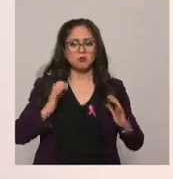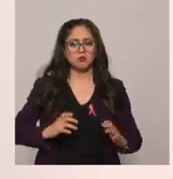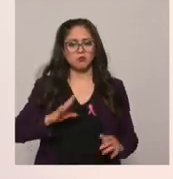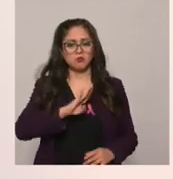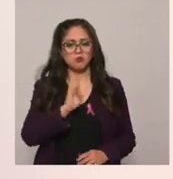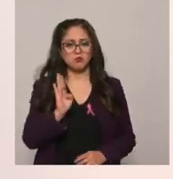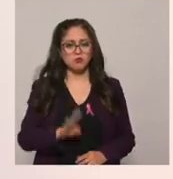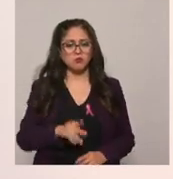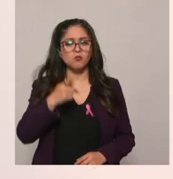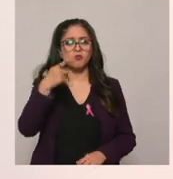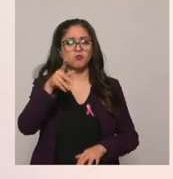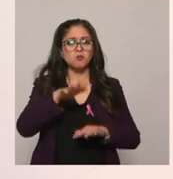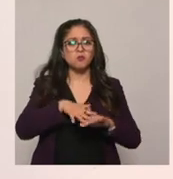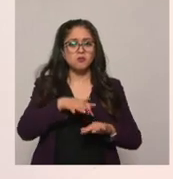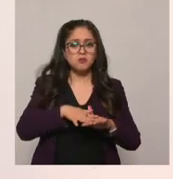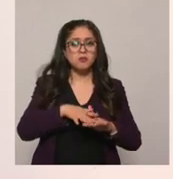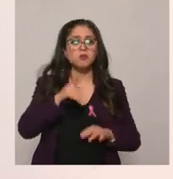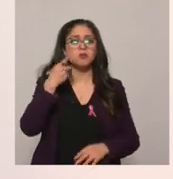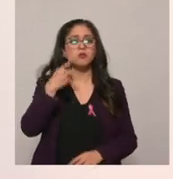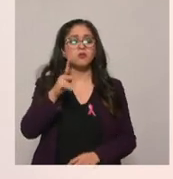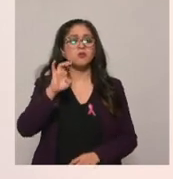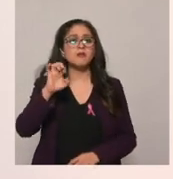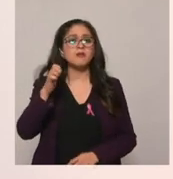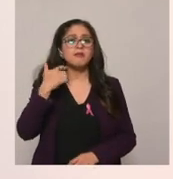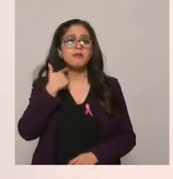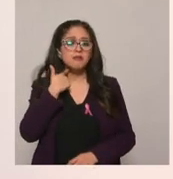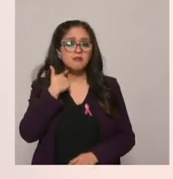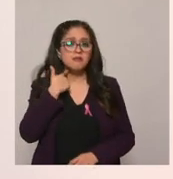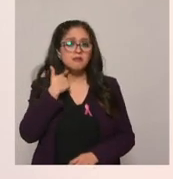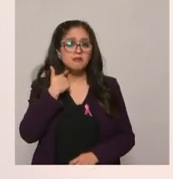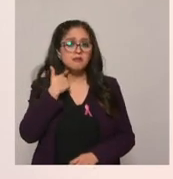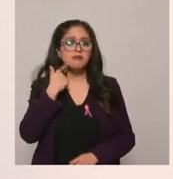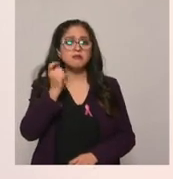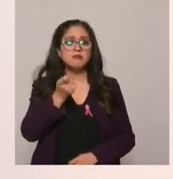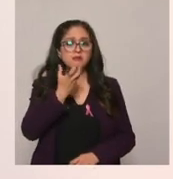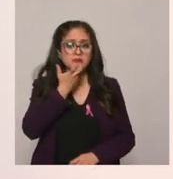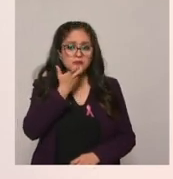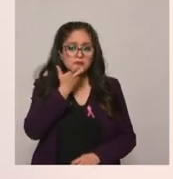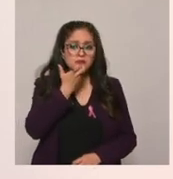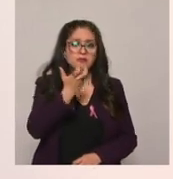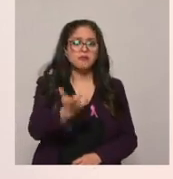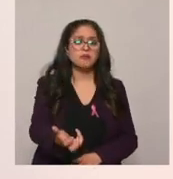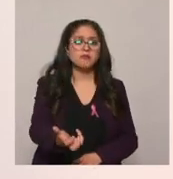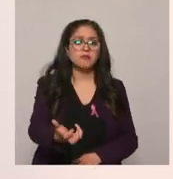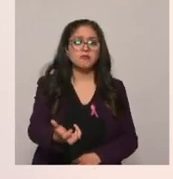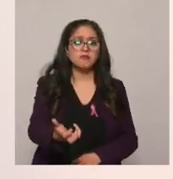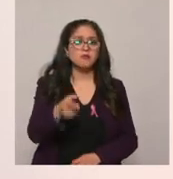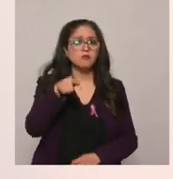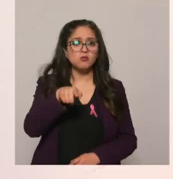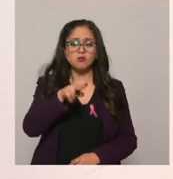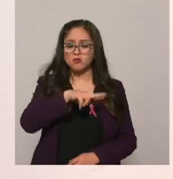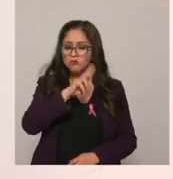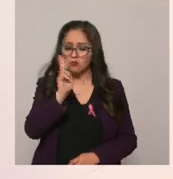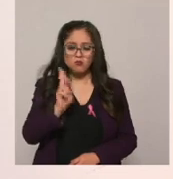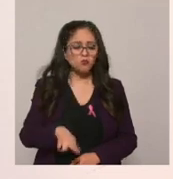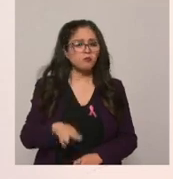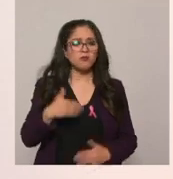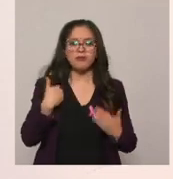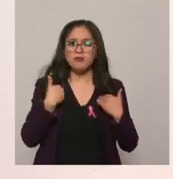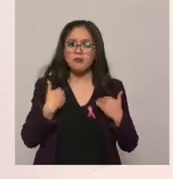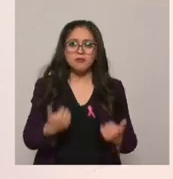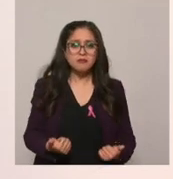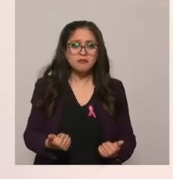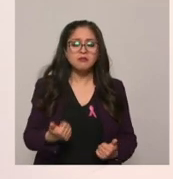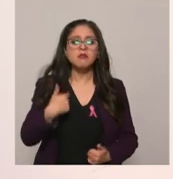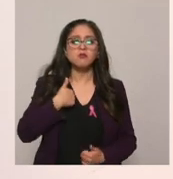sus pies estaba su expareja sentimental y a gritos le decía: nunca entendiste nada, yo te